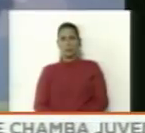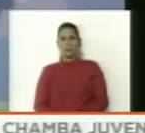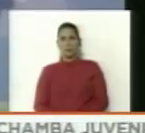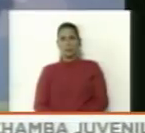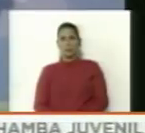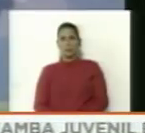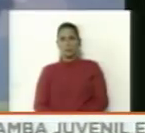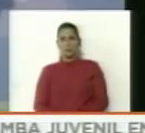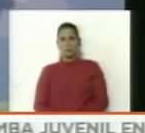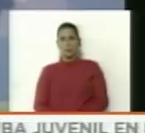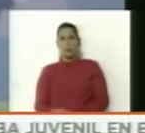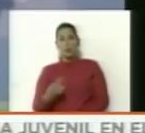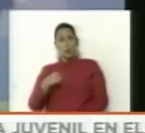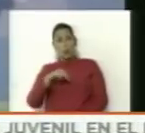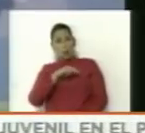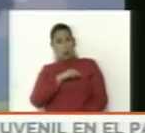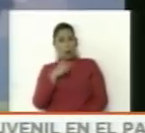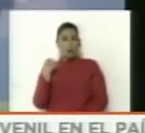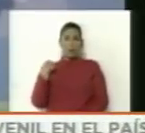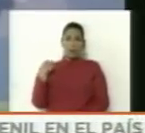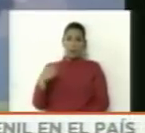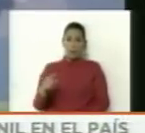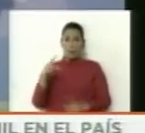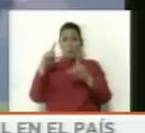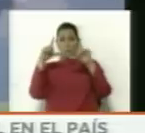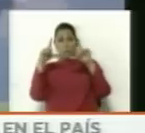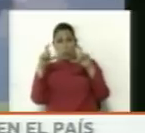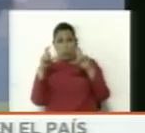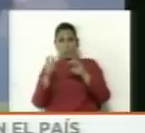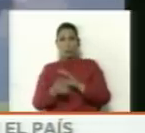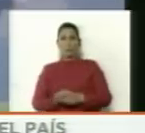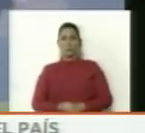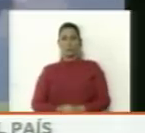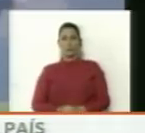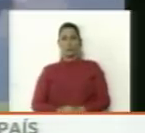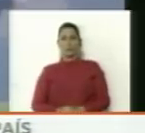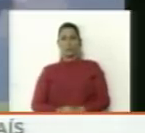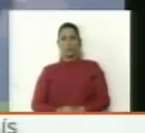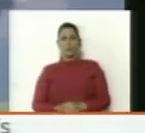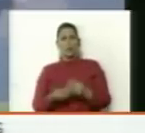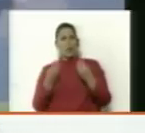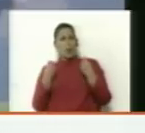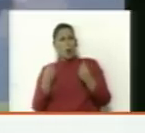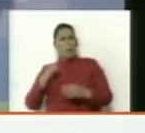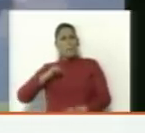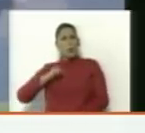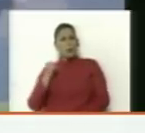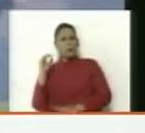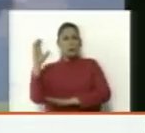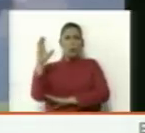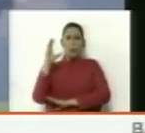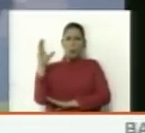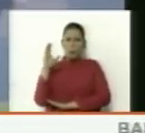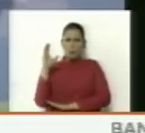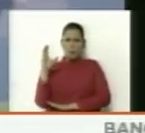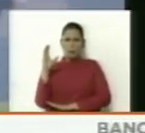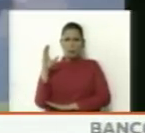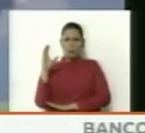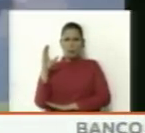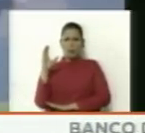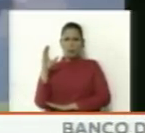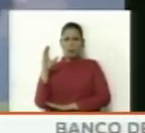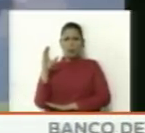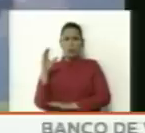Si nosotros tenemos esa fotografía, ¿cómo es que la policía de Colombia